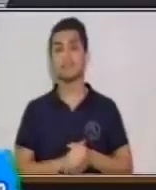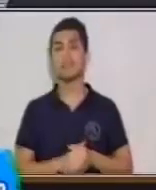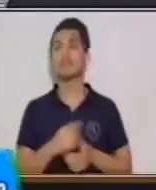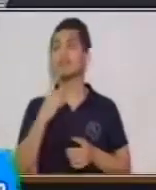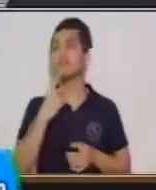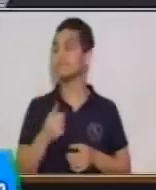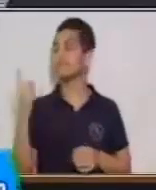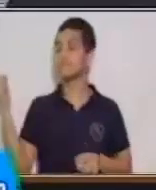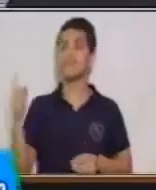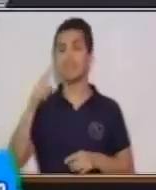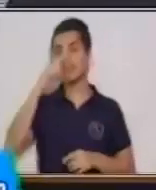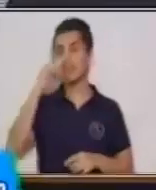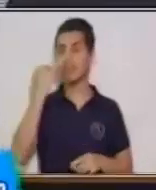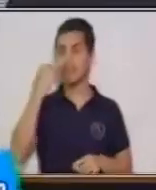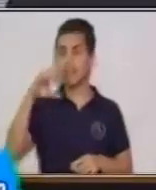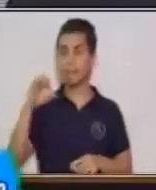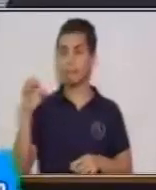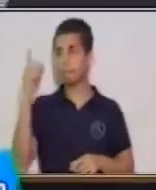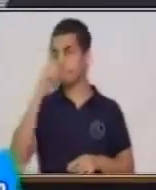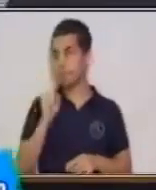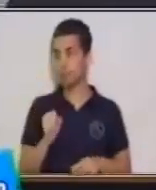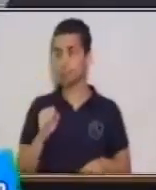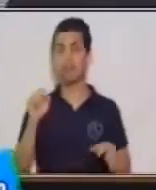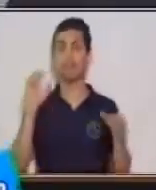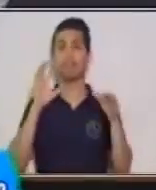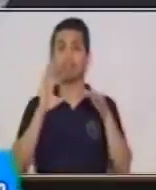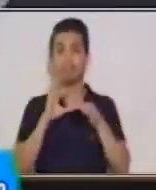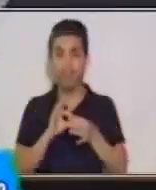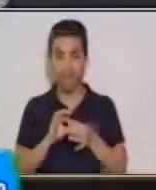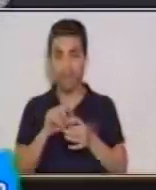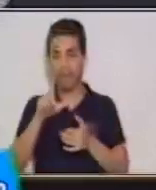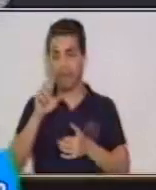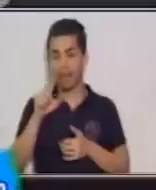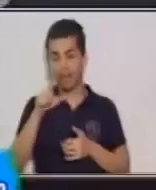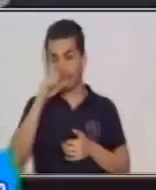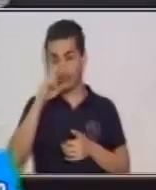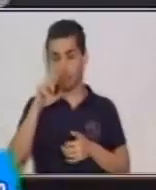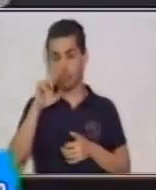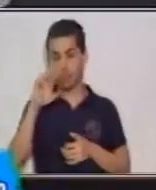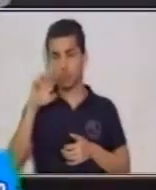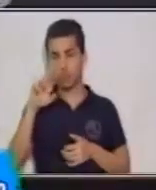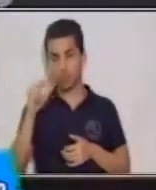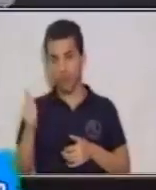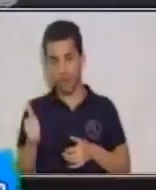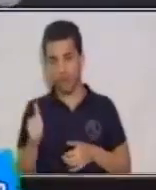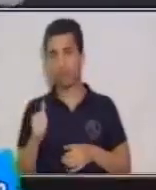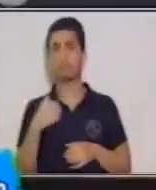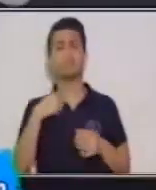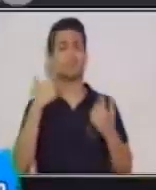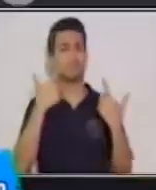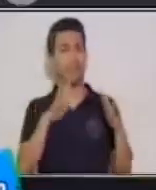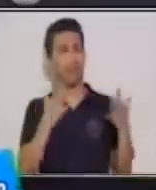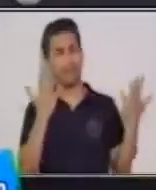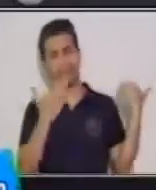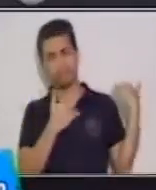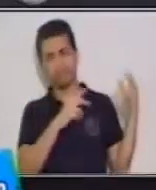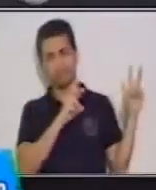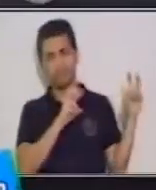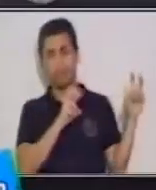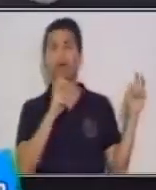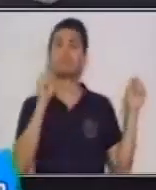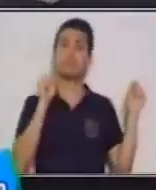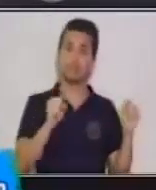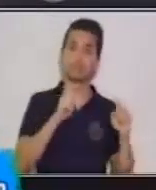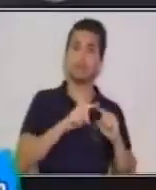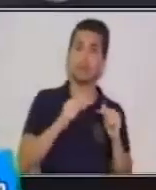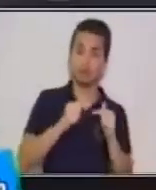de lectura. Este tema ya lo vimos. Sí, pero esta es la continuación del tema anterior. Y en el